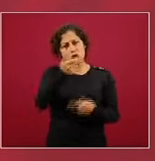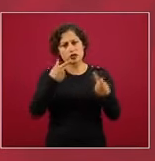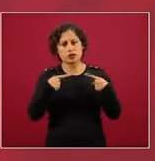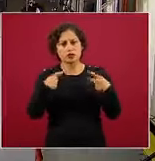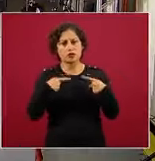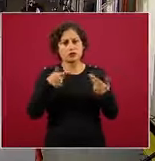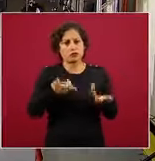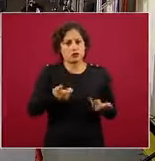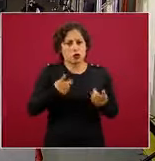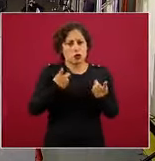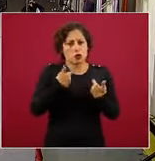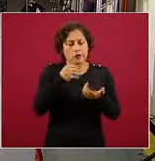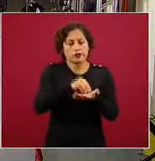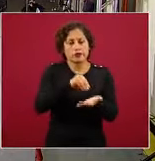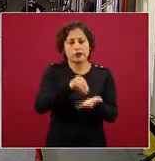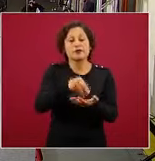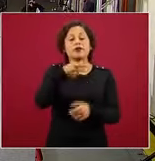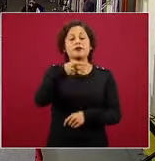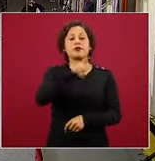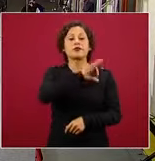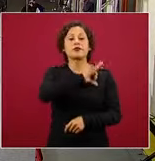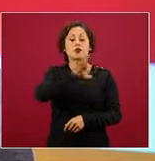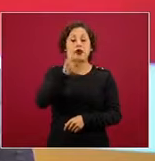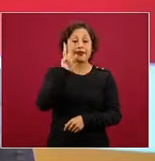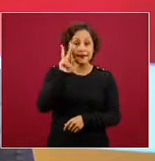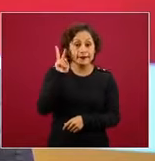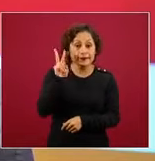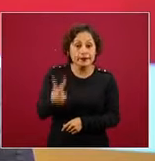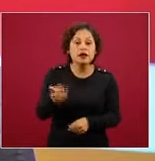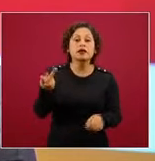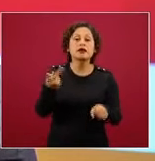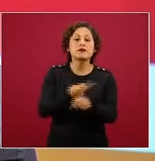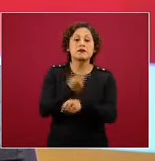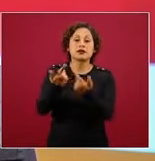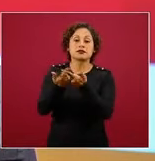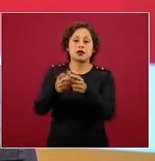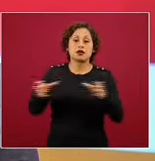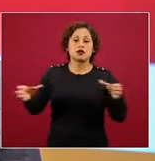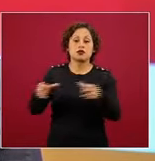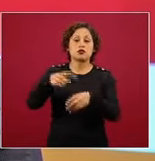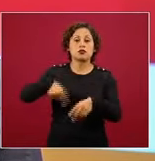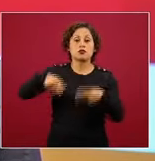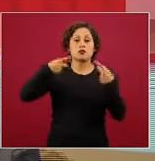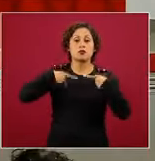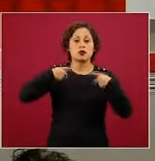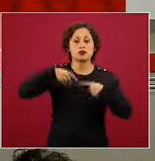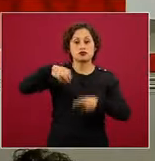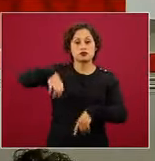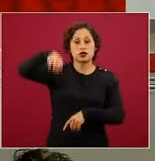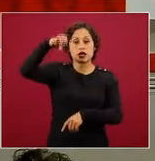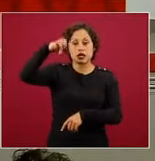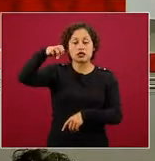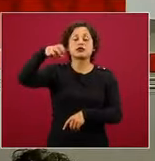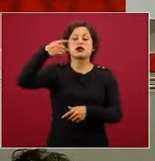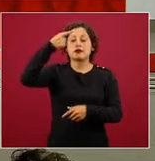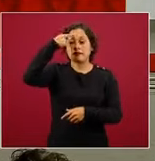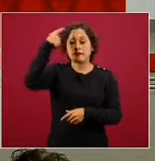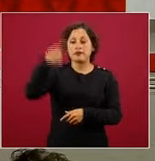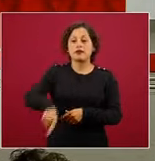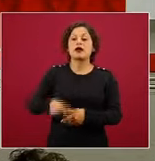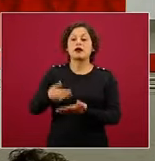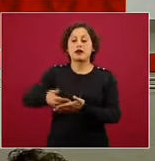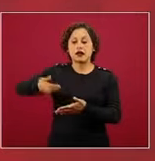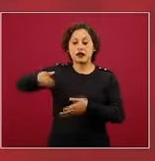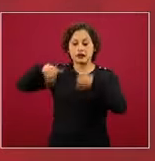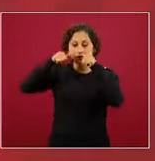manera directa a una mejor calidad de este grupo de edad, tanto en materia de prevención, de atención,